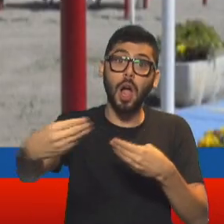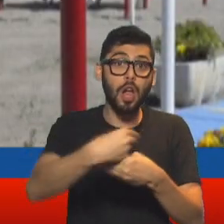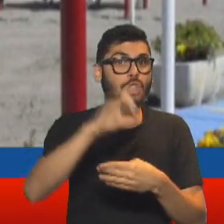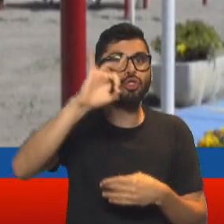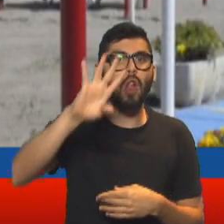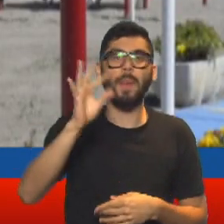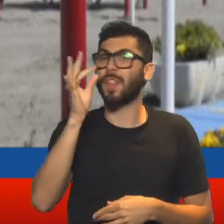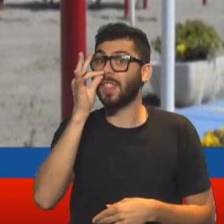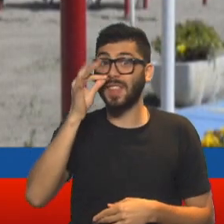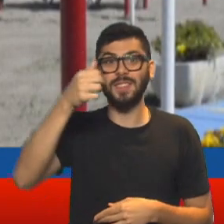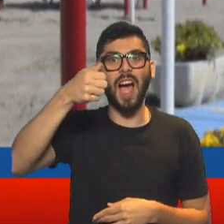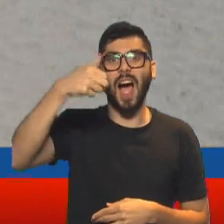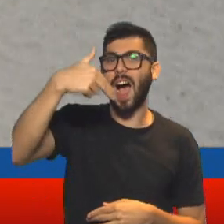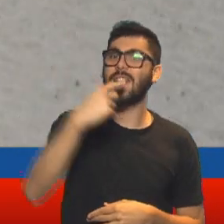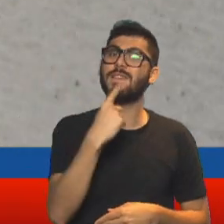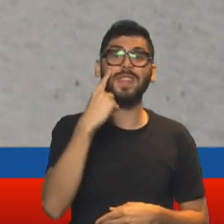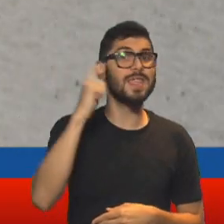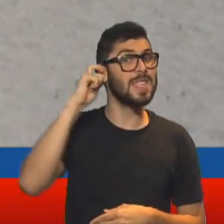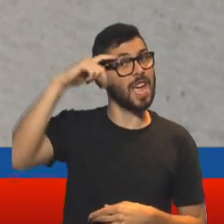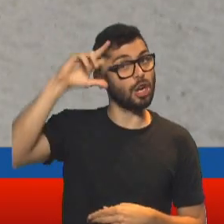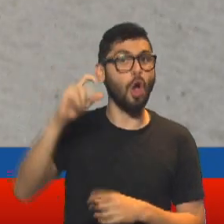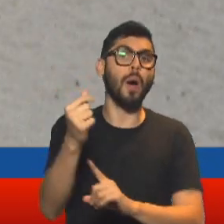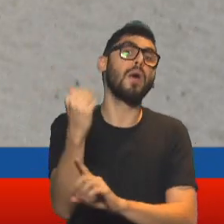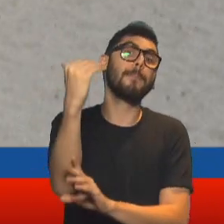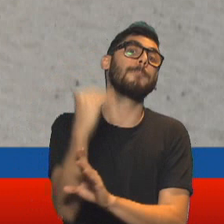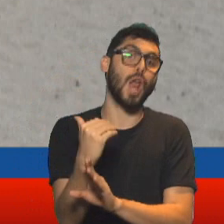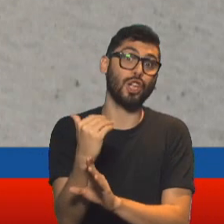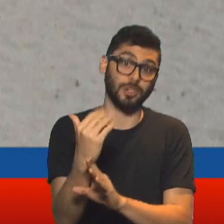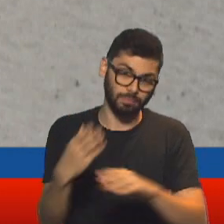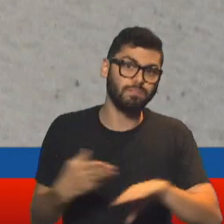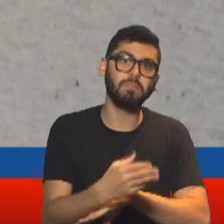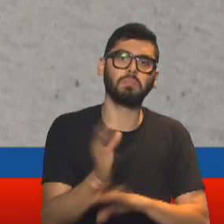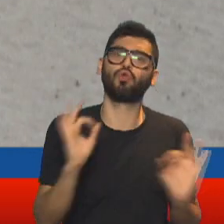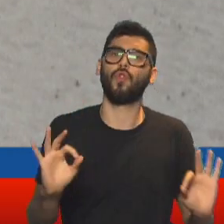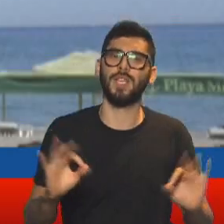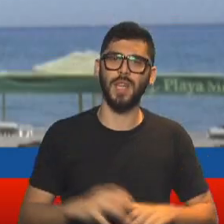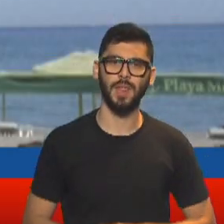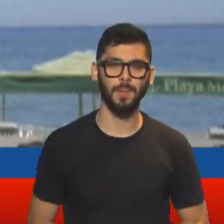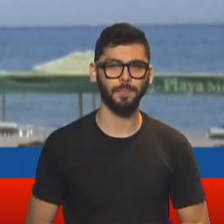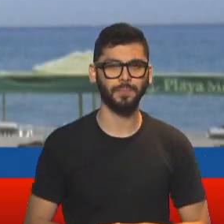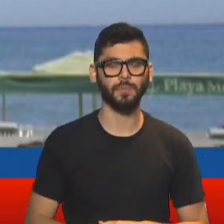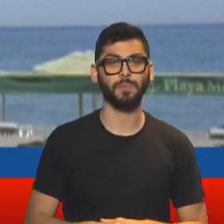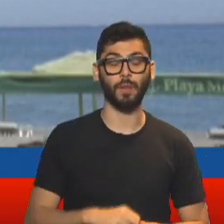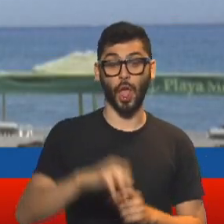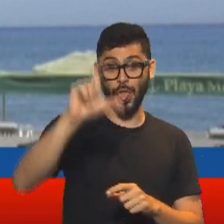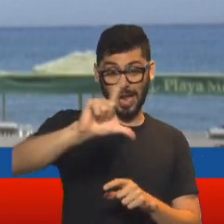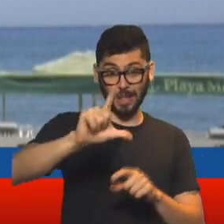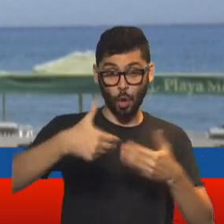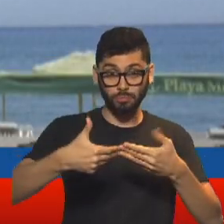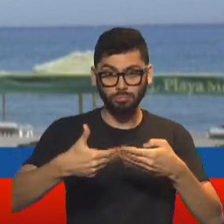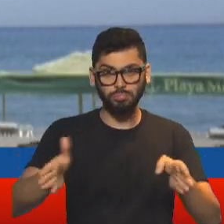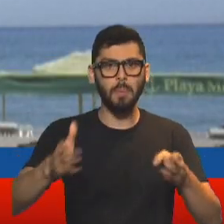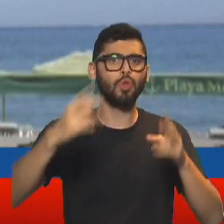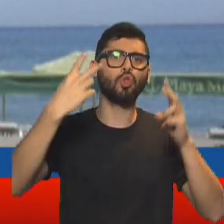test de antígenos bastante más económico el ingreso está habilitado desde este lunes para